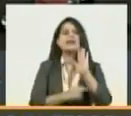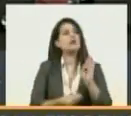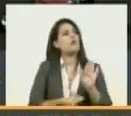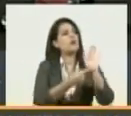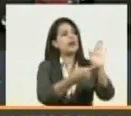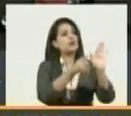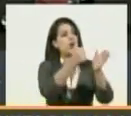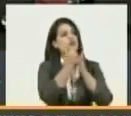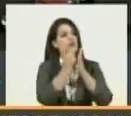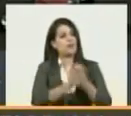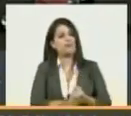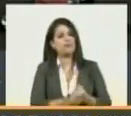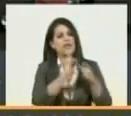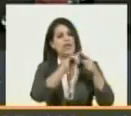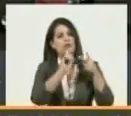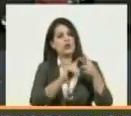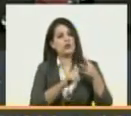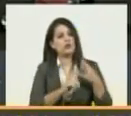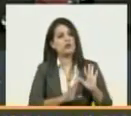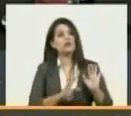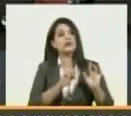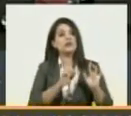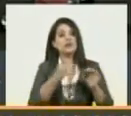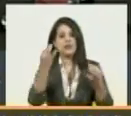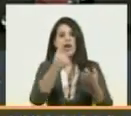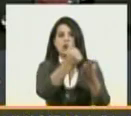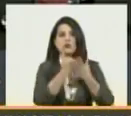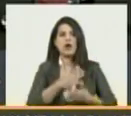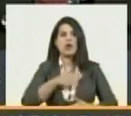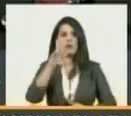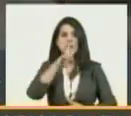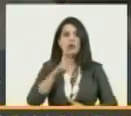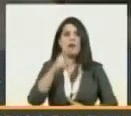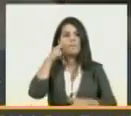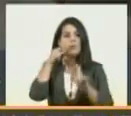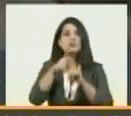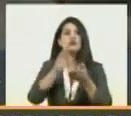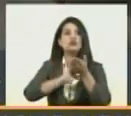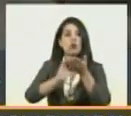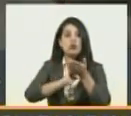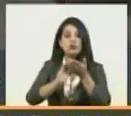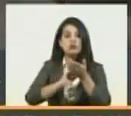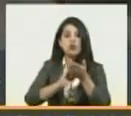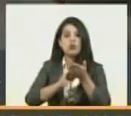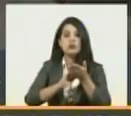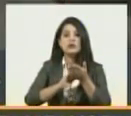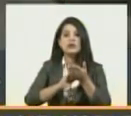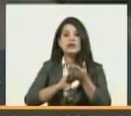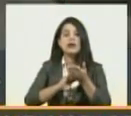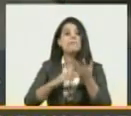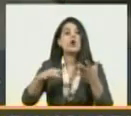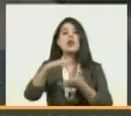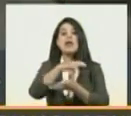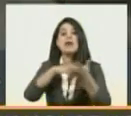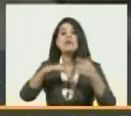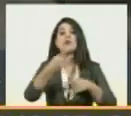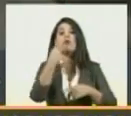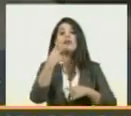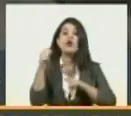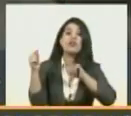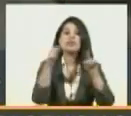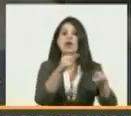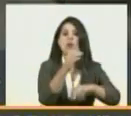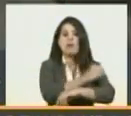cómo pueden ayudar sinceramente en Venezuela a resolver la profunda crisis política de